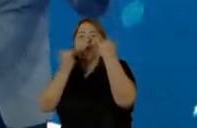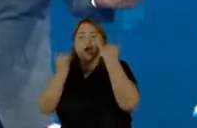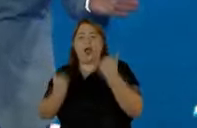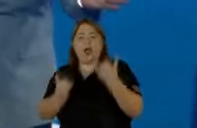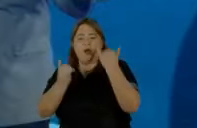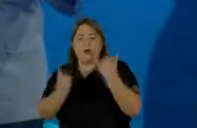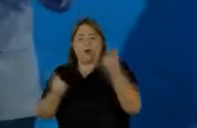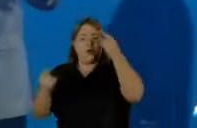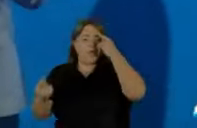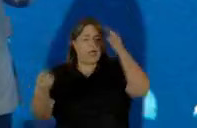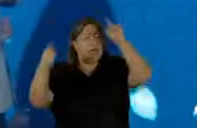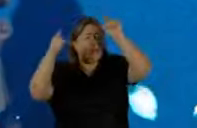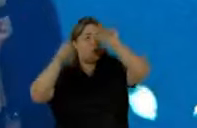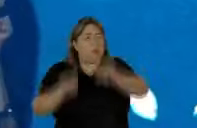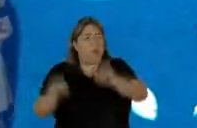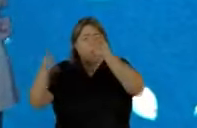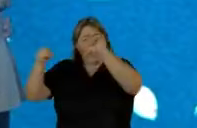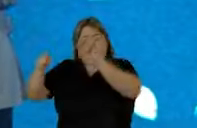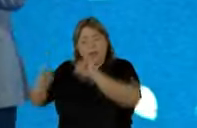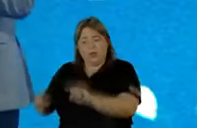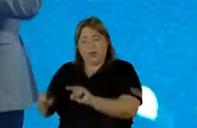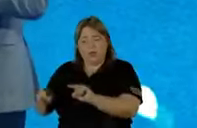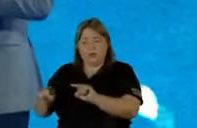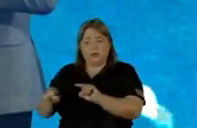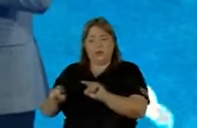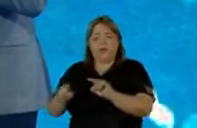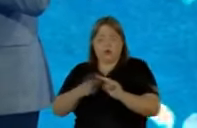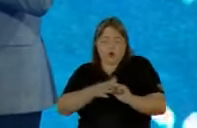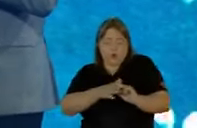en acuerdo con todo lo que estamos aquí,